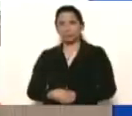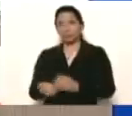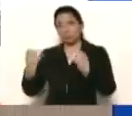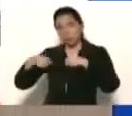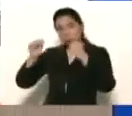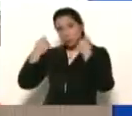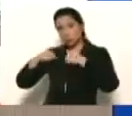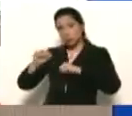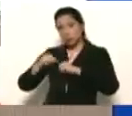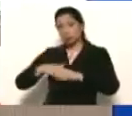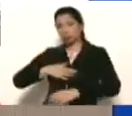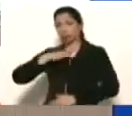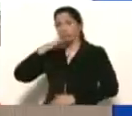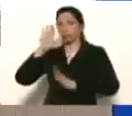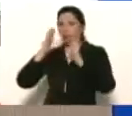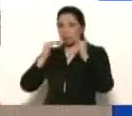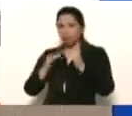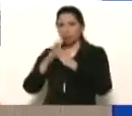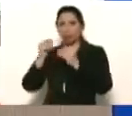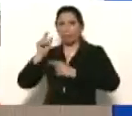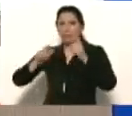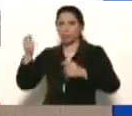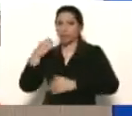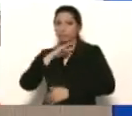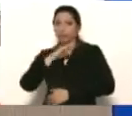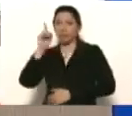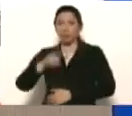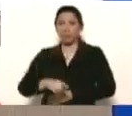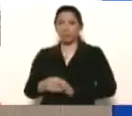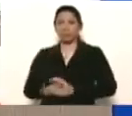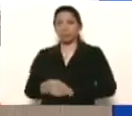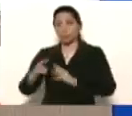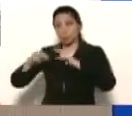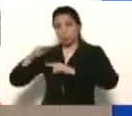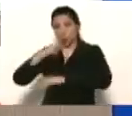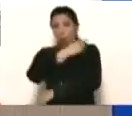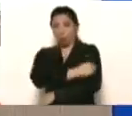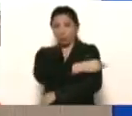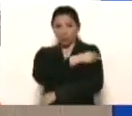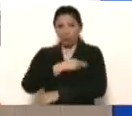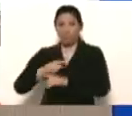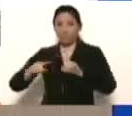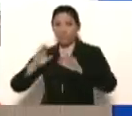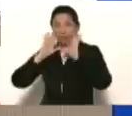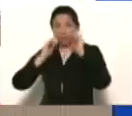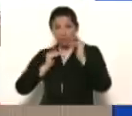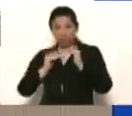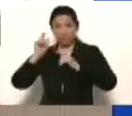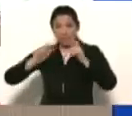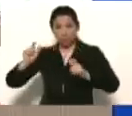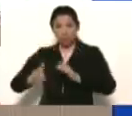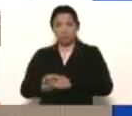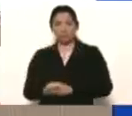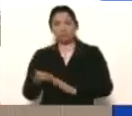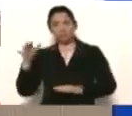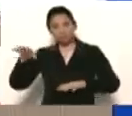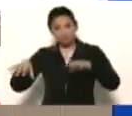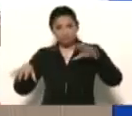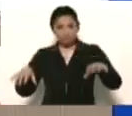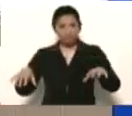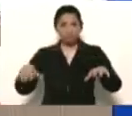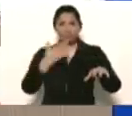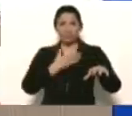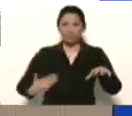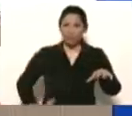suficiente para atender todos los casos y la infraestructura hospitalaria para atenderle ambos mandatarios acordaron